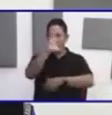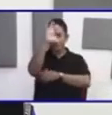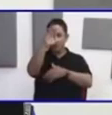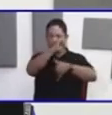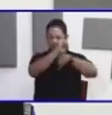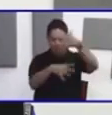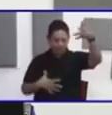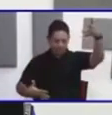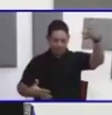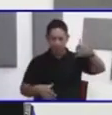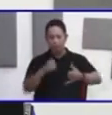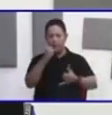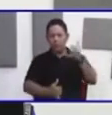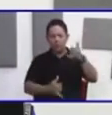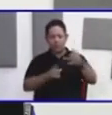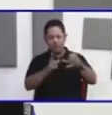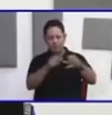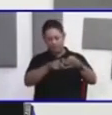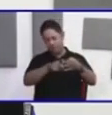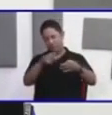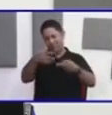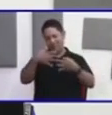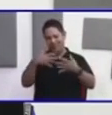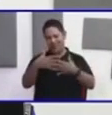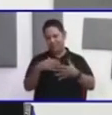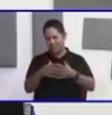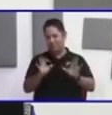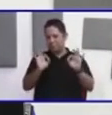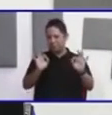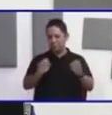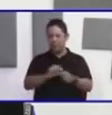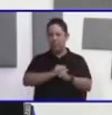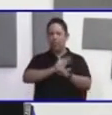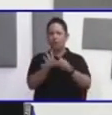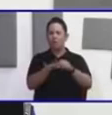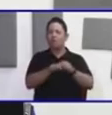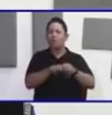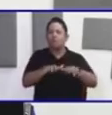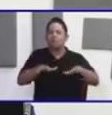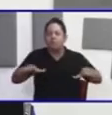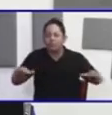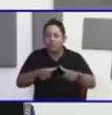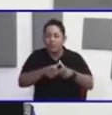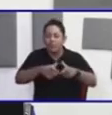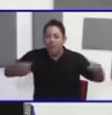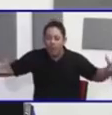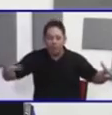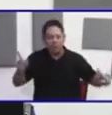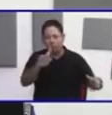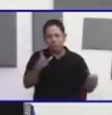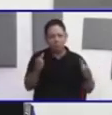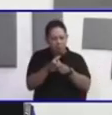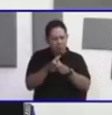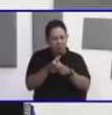de la expansión del virus. Nosotros conocemos casos con población muy similar a la población del departamento